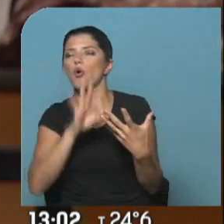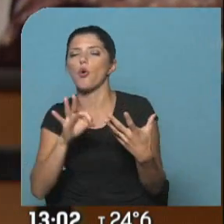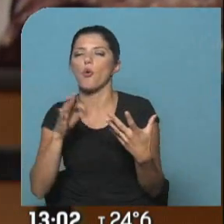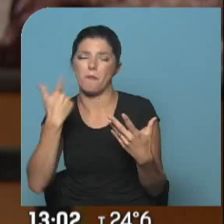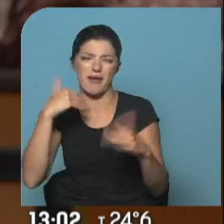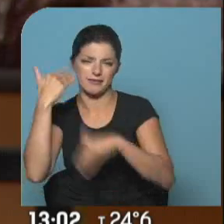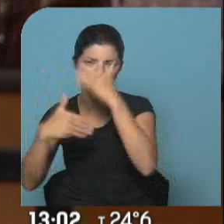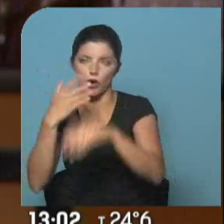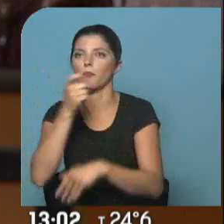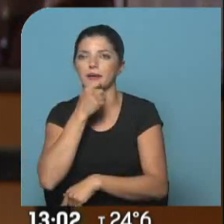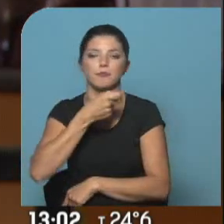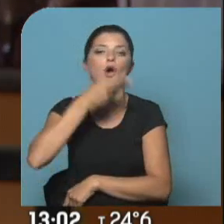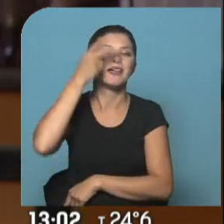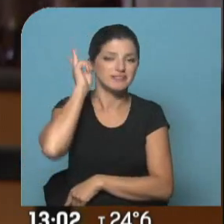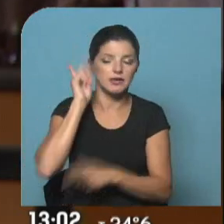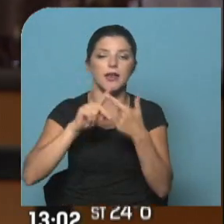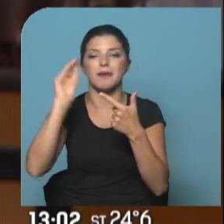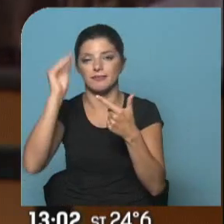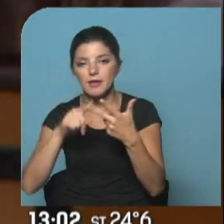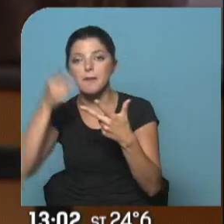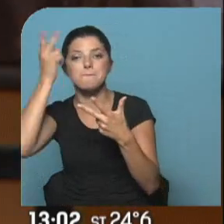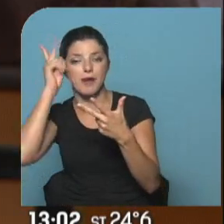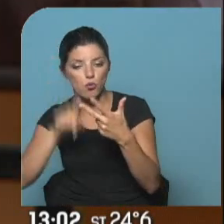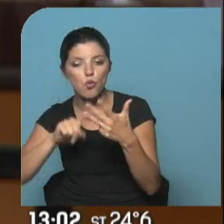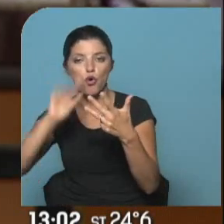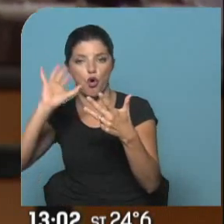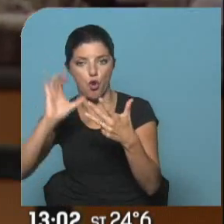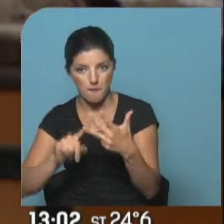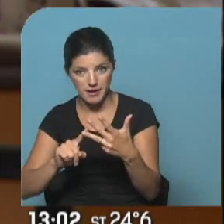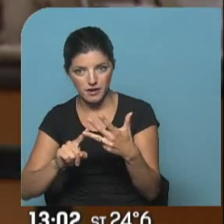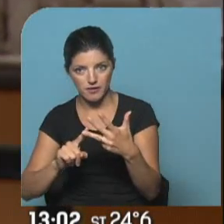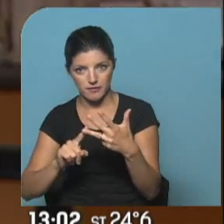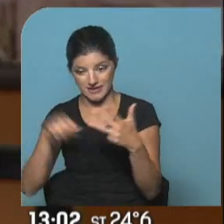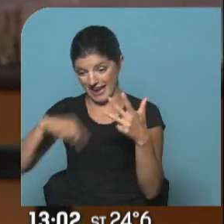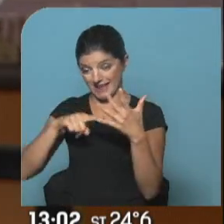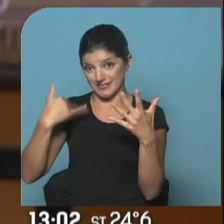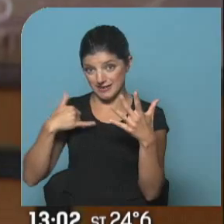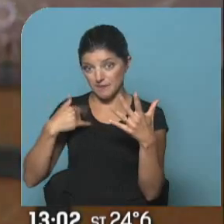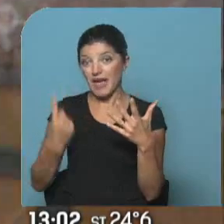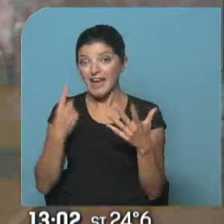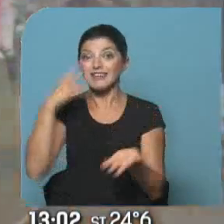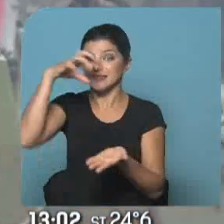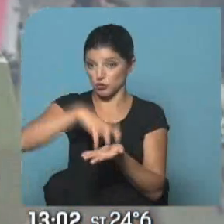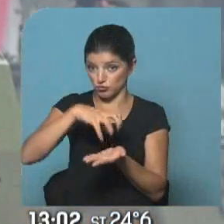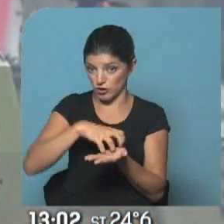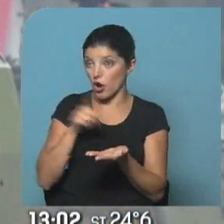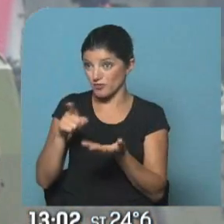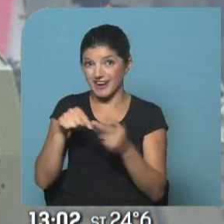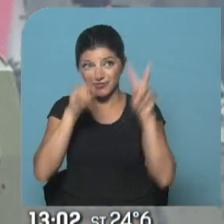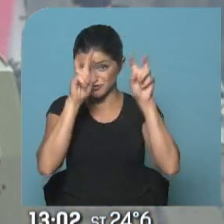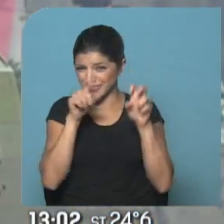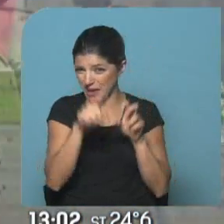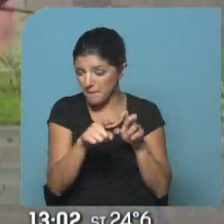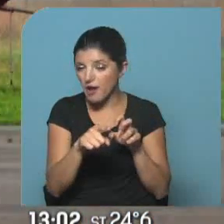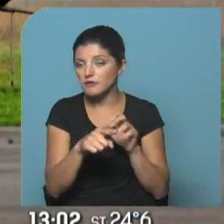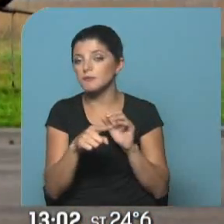desarrollados, Chile, Brasil, Perú, Colombia, hay instituciones que pueden responder esas amenazas. Pero ahora actualmente, y en muchos países